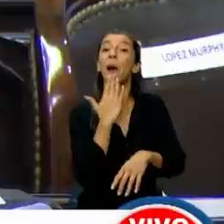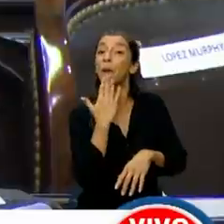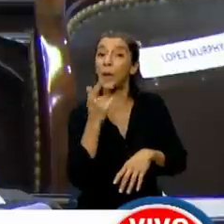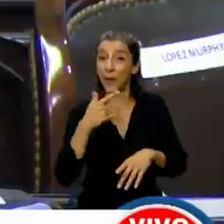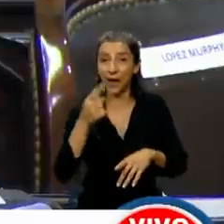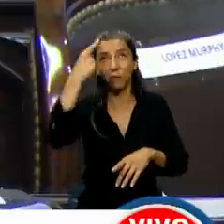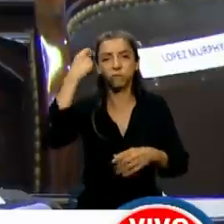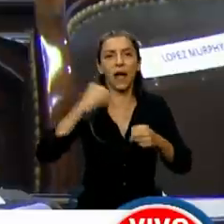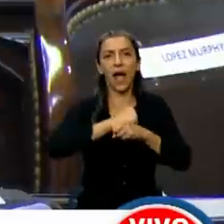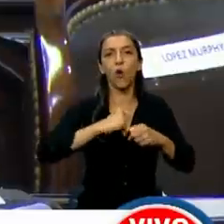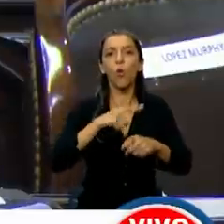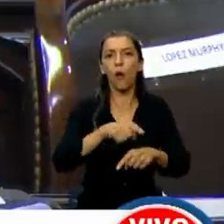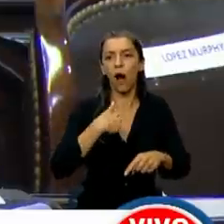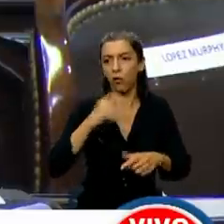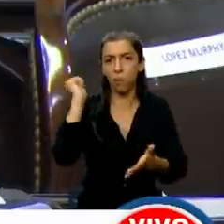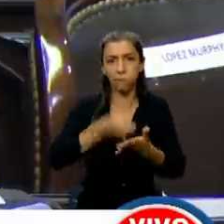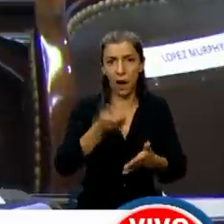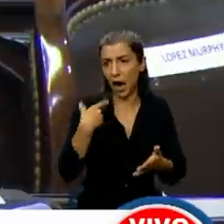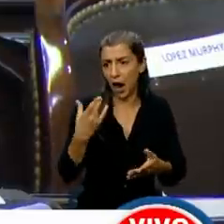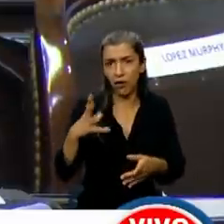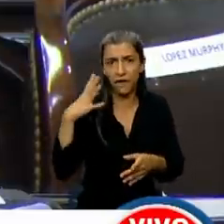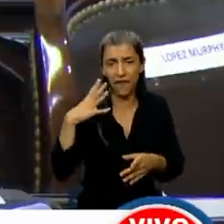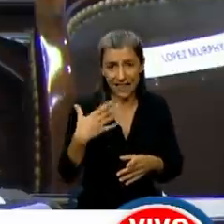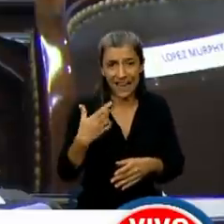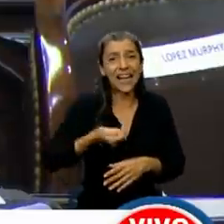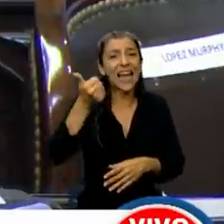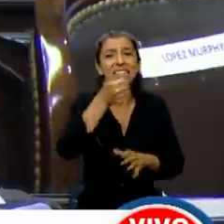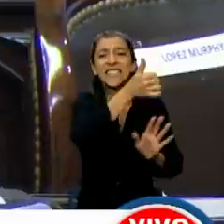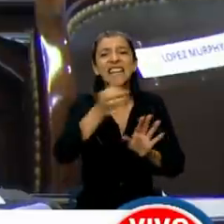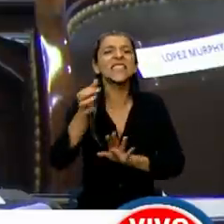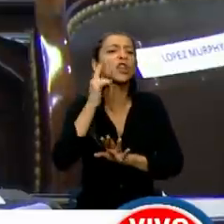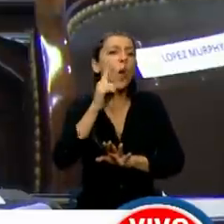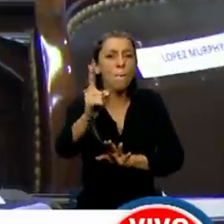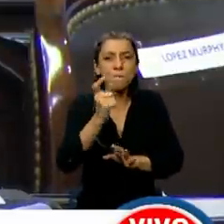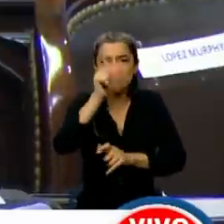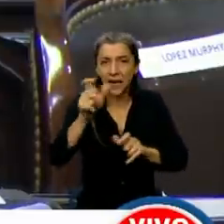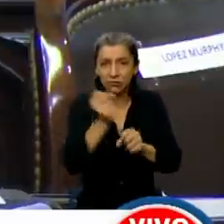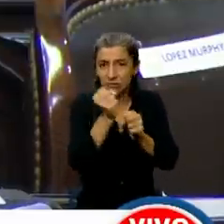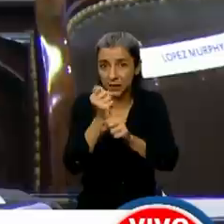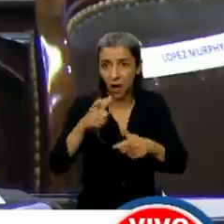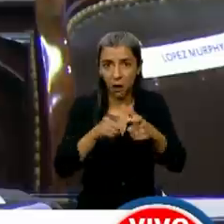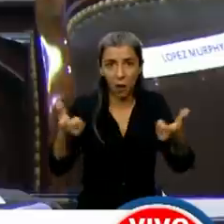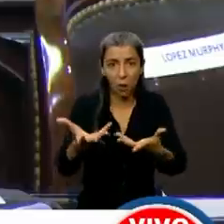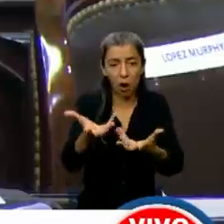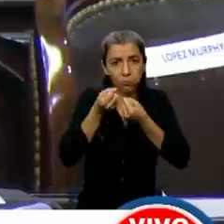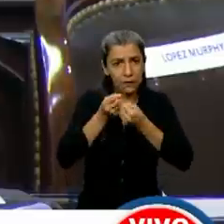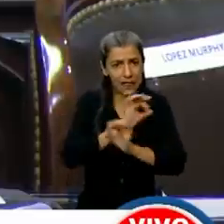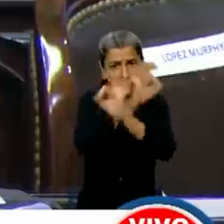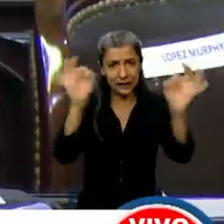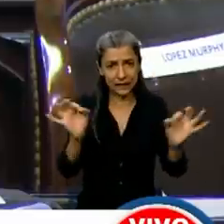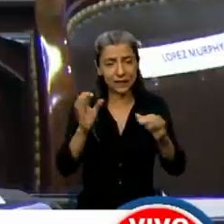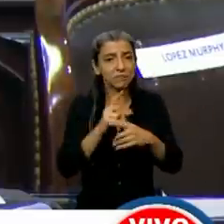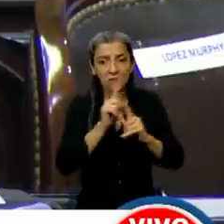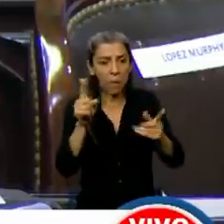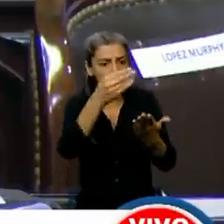mil trabajadores de la salud no está en el presupuesto este año como tampoco está en ningún tipo de recurso